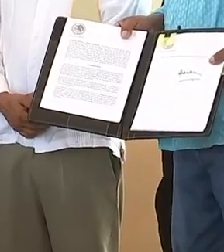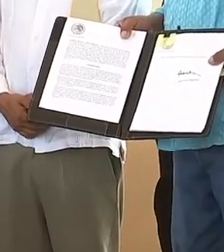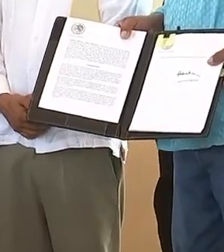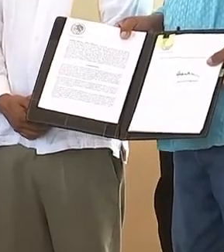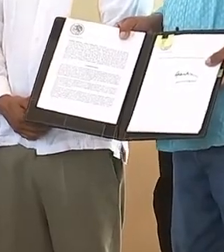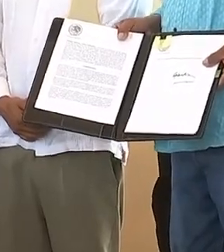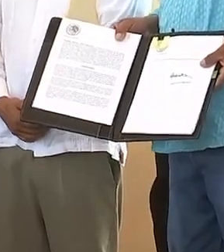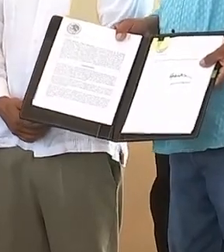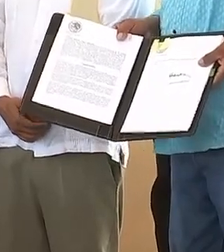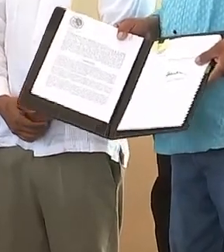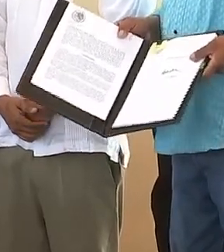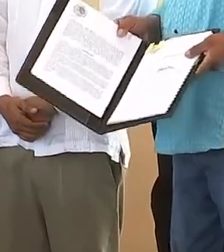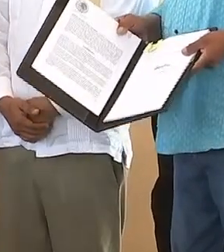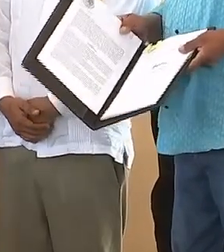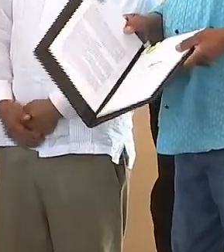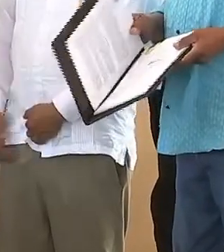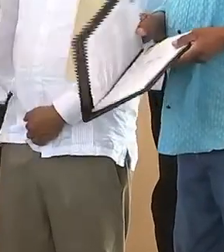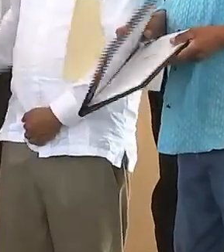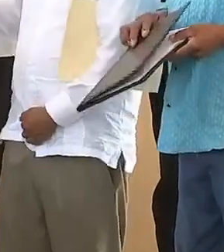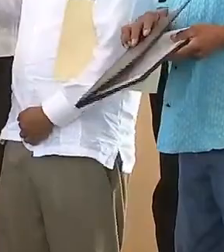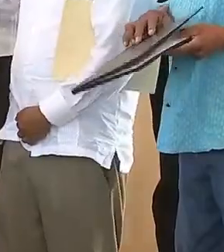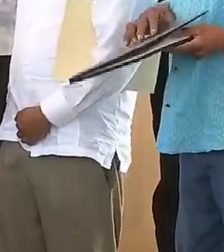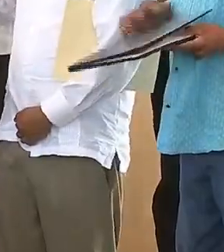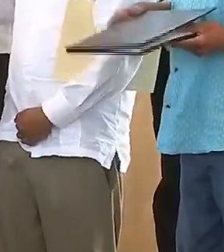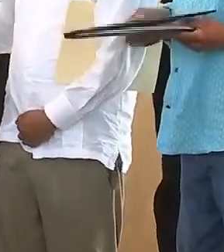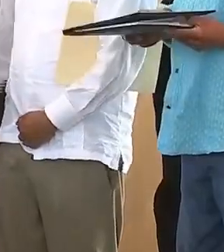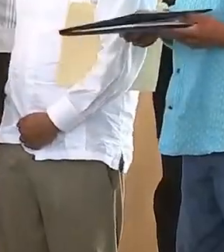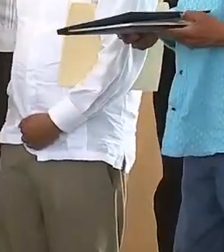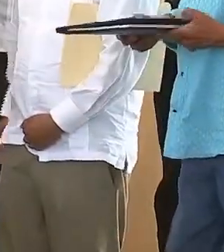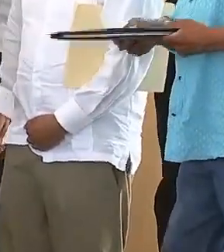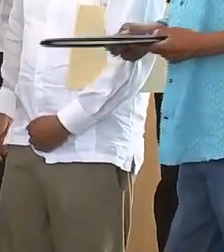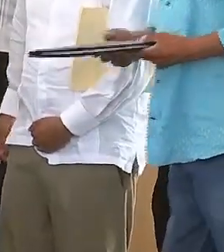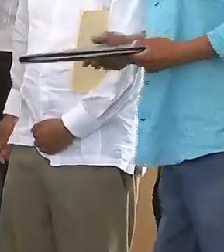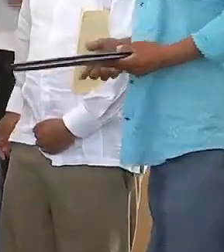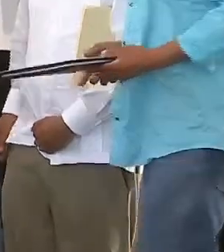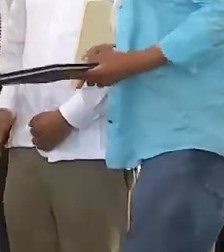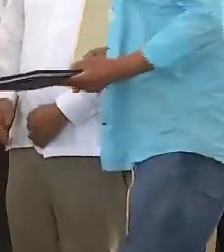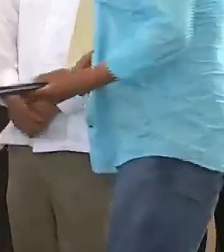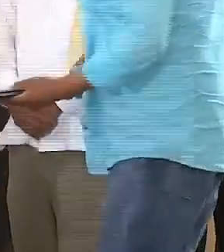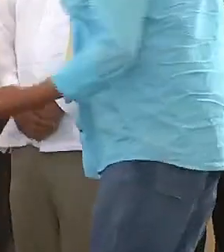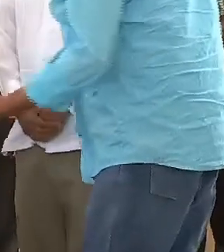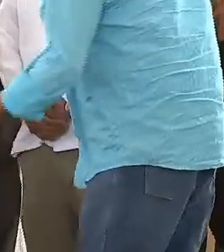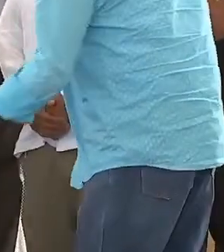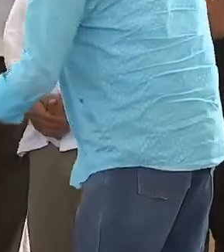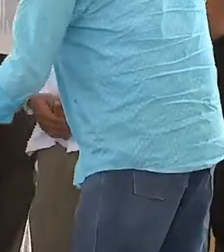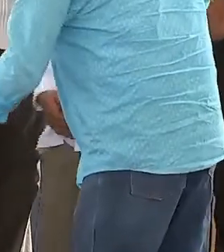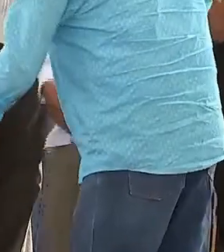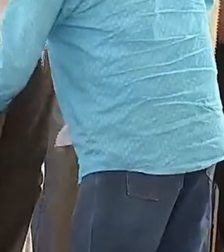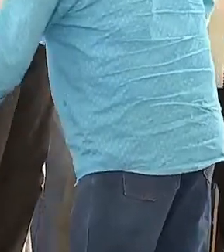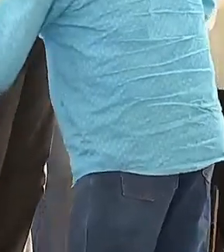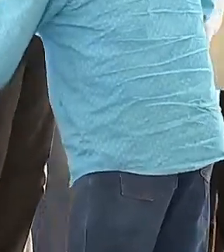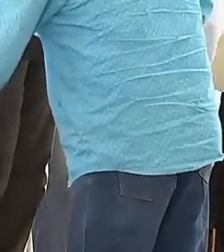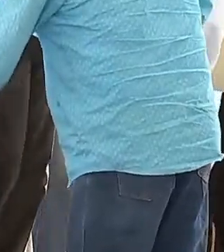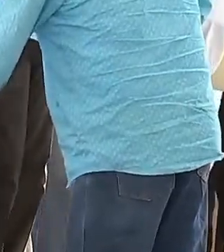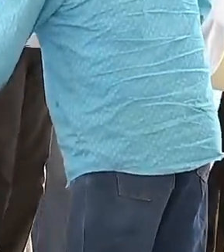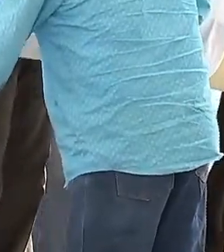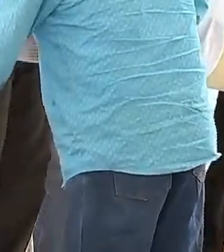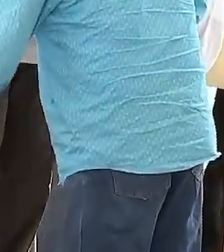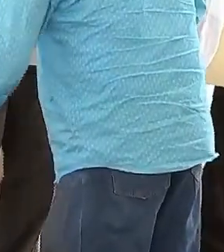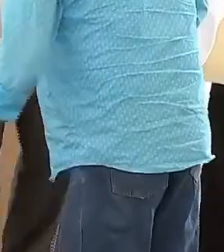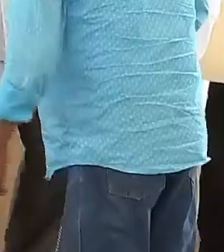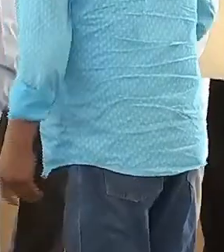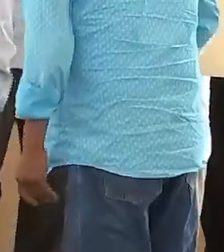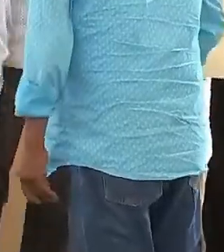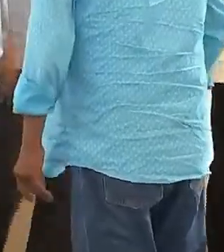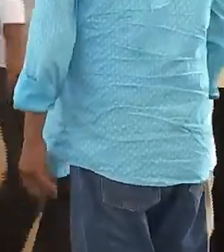Les pedimos sean tan amables de pasar a ocupar su lugar para escuchar el mensaje que dirige el licenciado Andrés